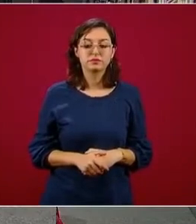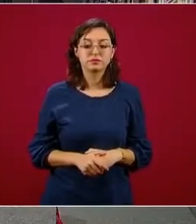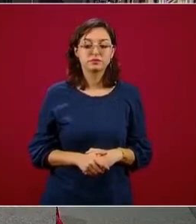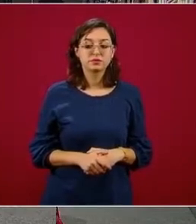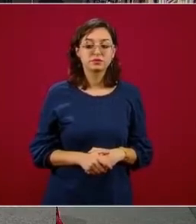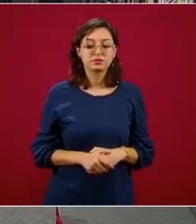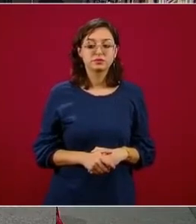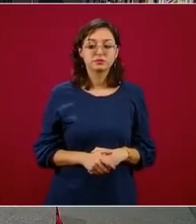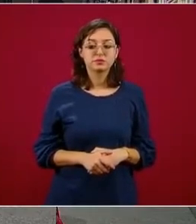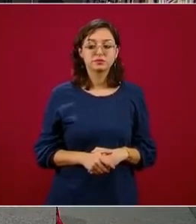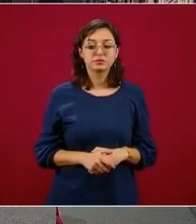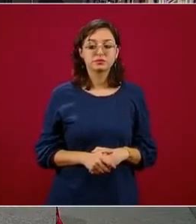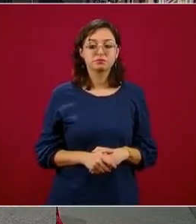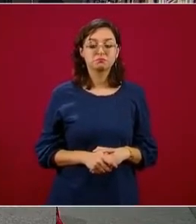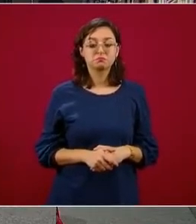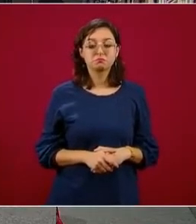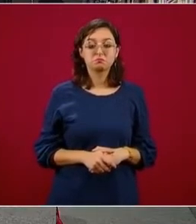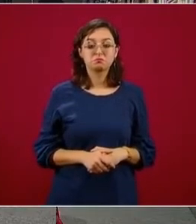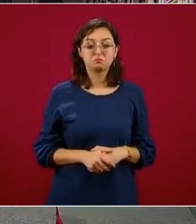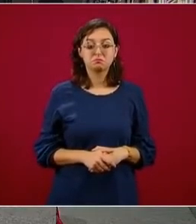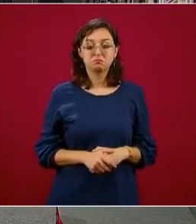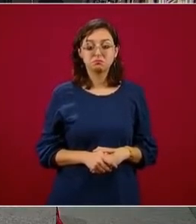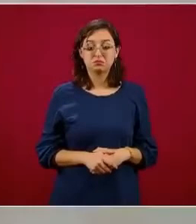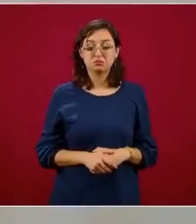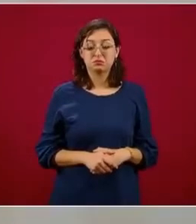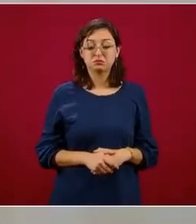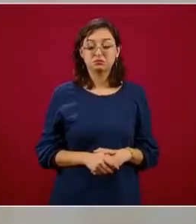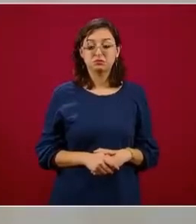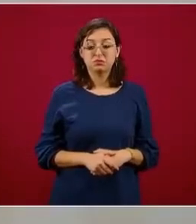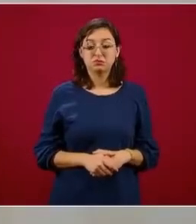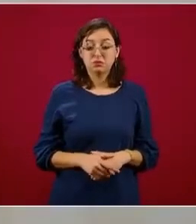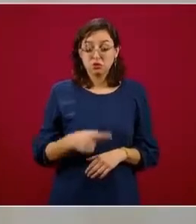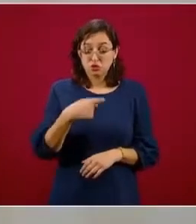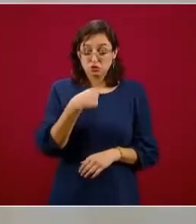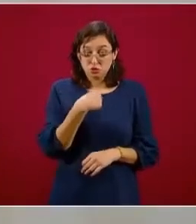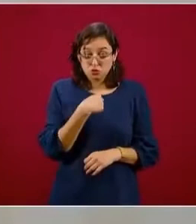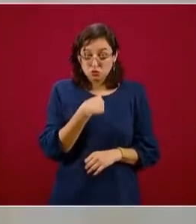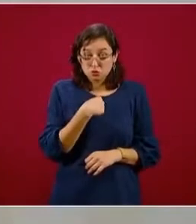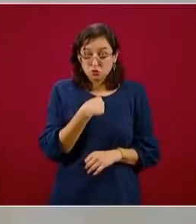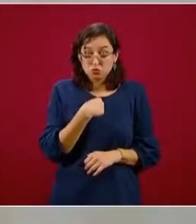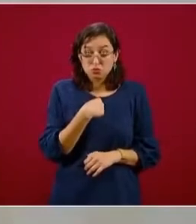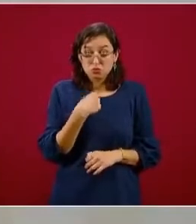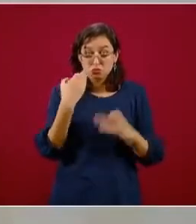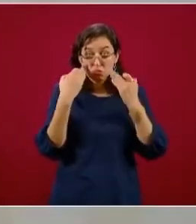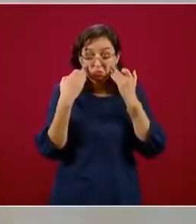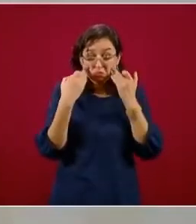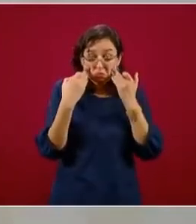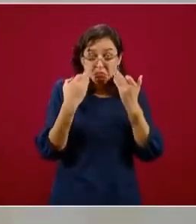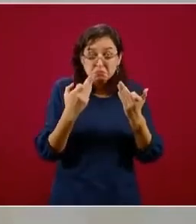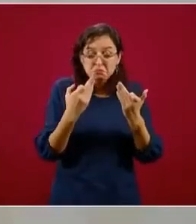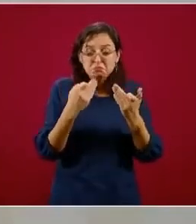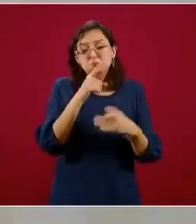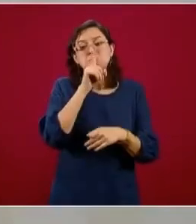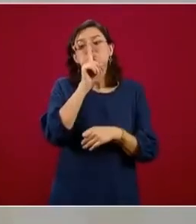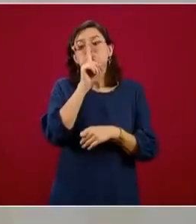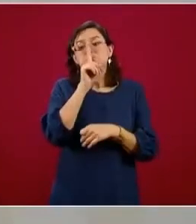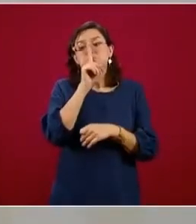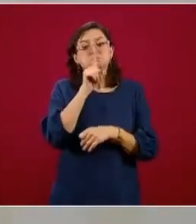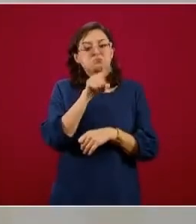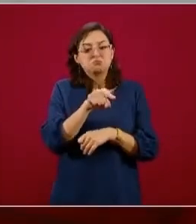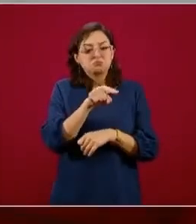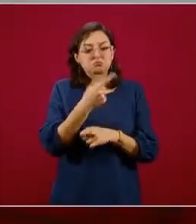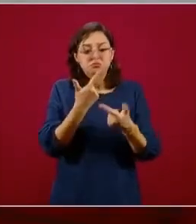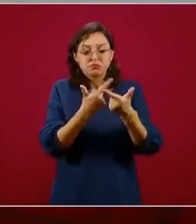Bueno, no hay en sí un estudio, por lo menos su servidor no le ha tocado verlo, dado que no es un grupo que haya sido